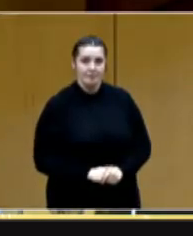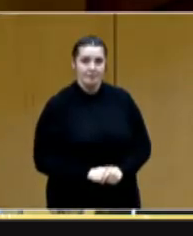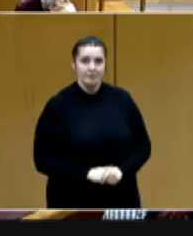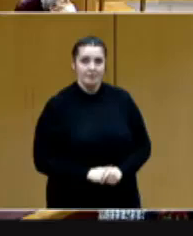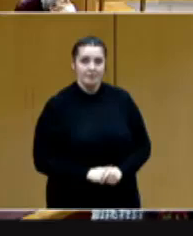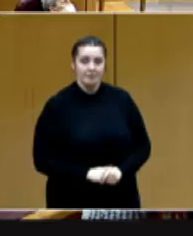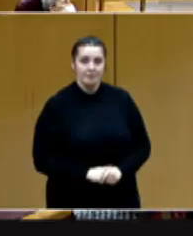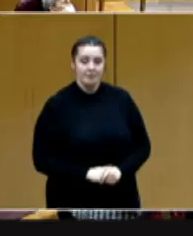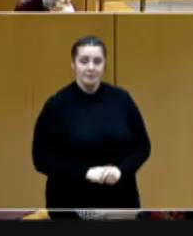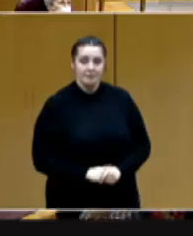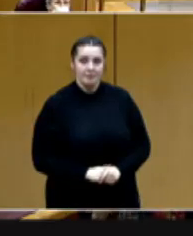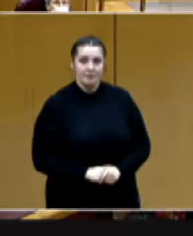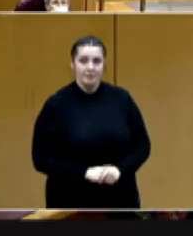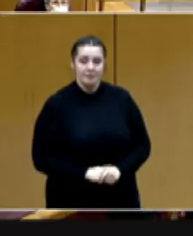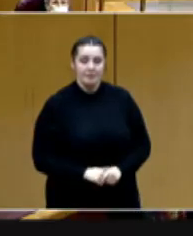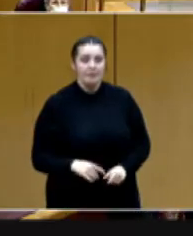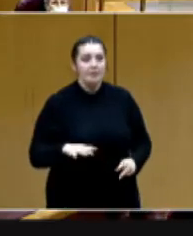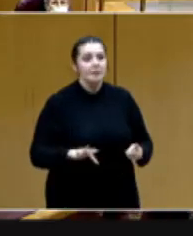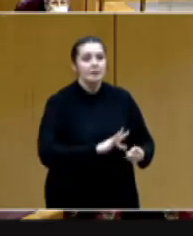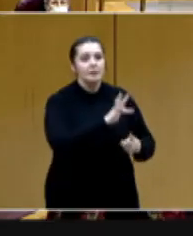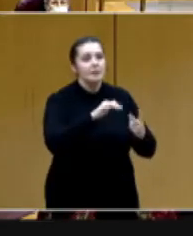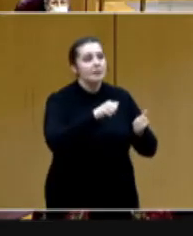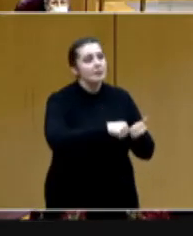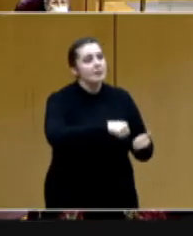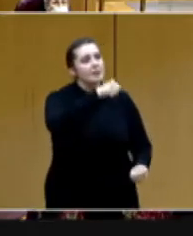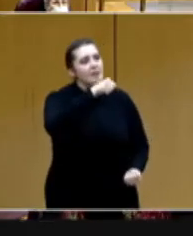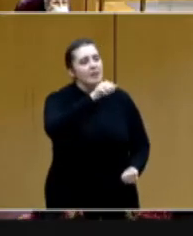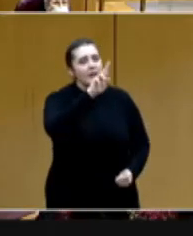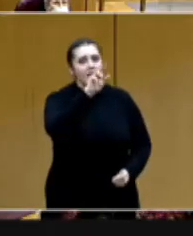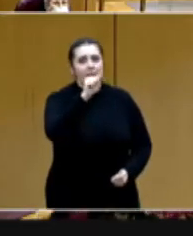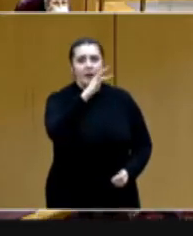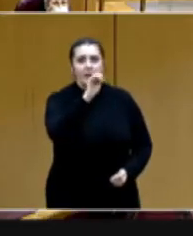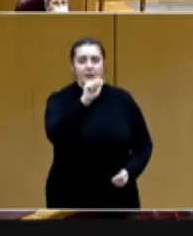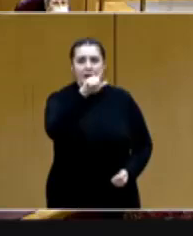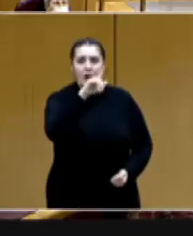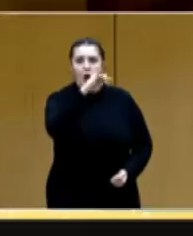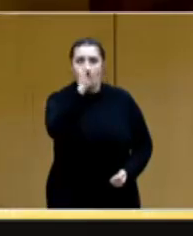a continuación siguiente diploma es para Rafael González Calderón